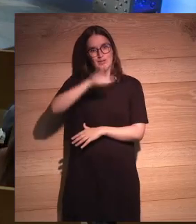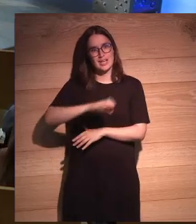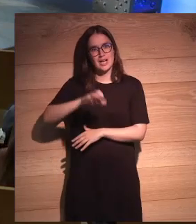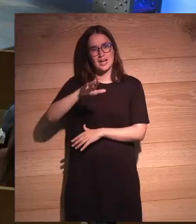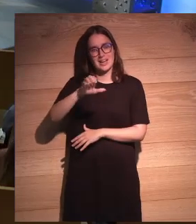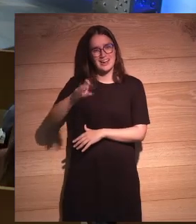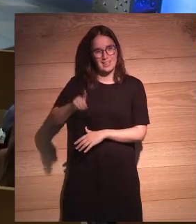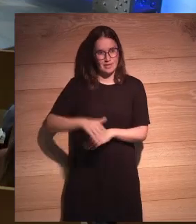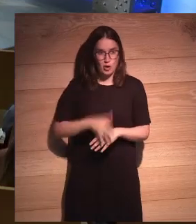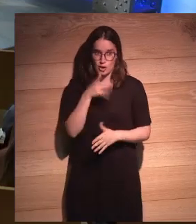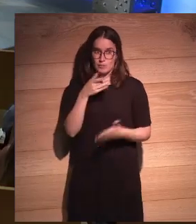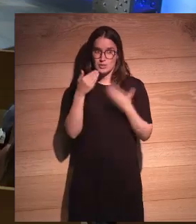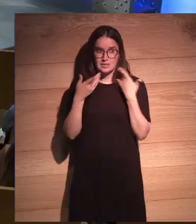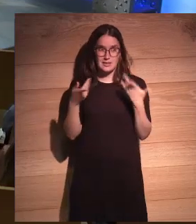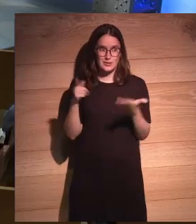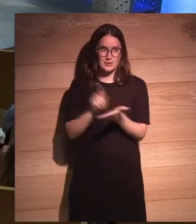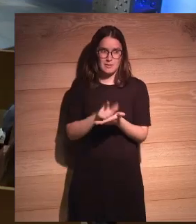gracias de nuevo por estar aquí.